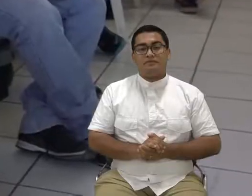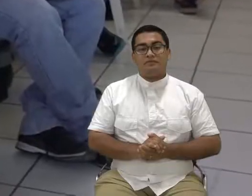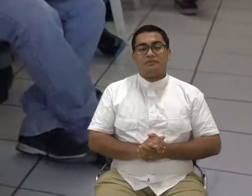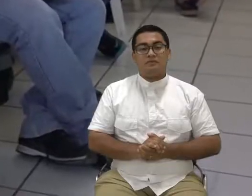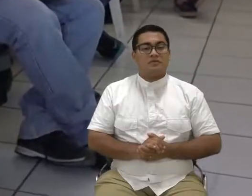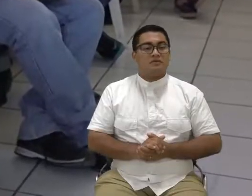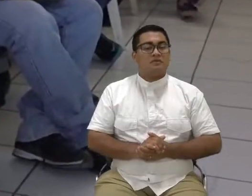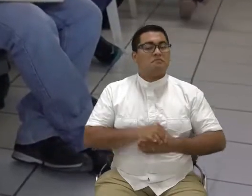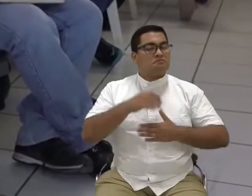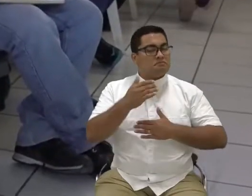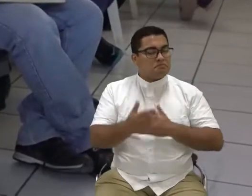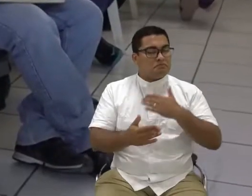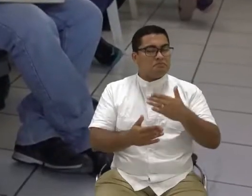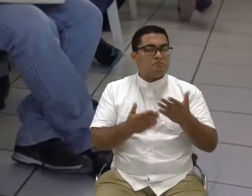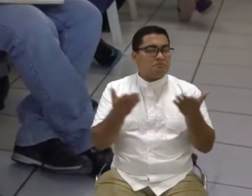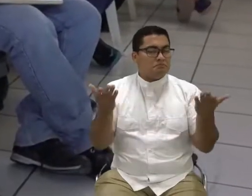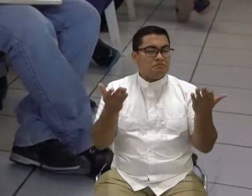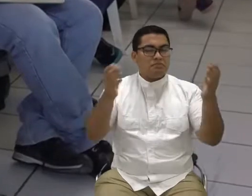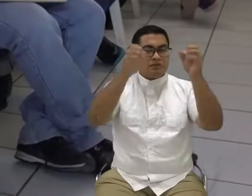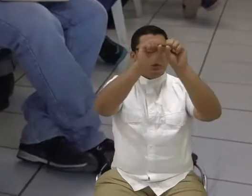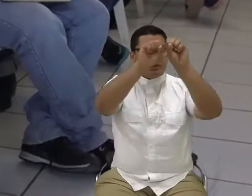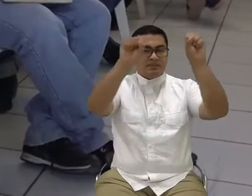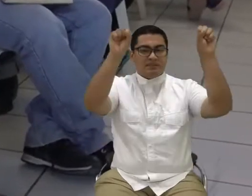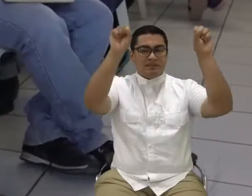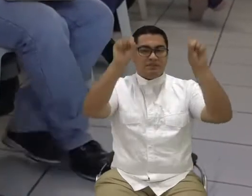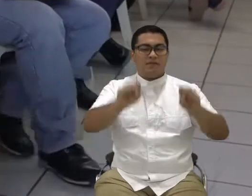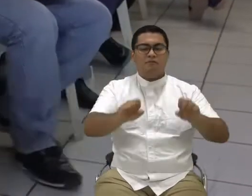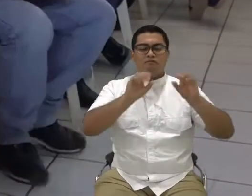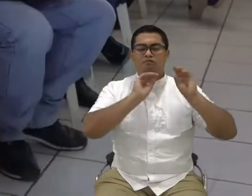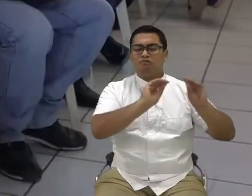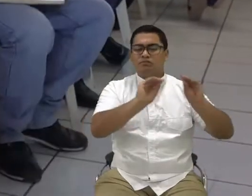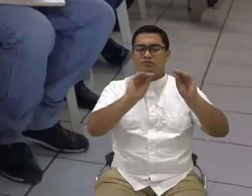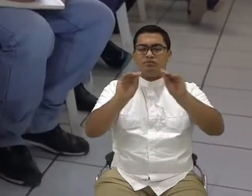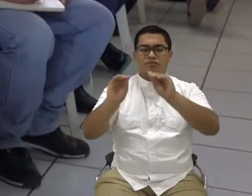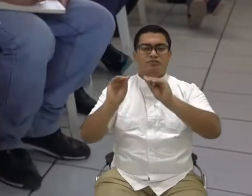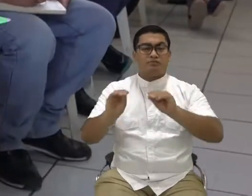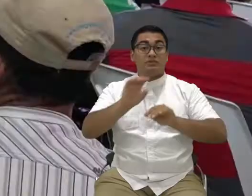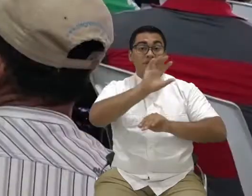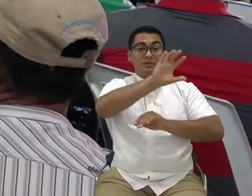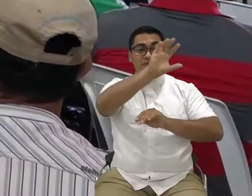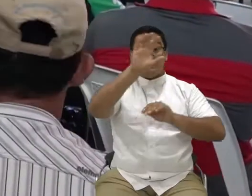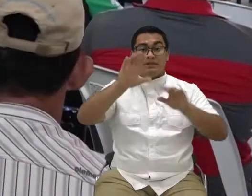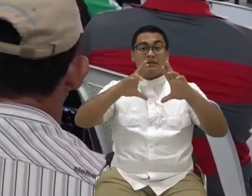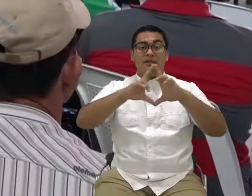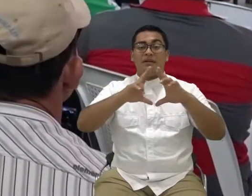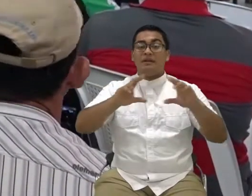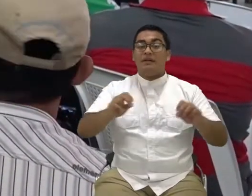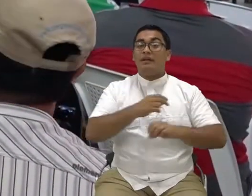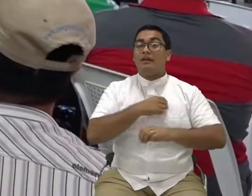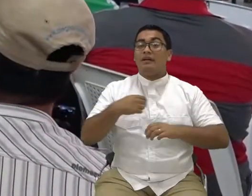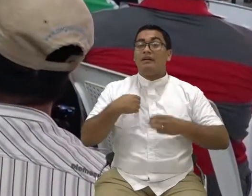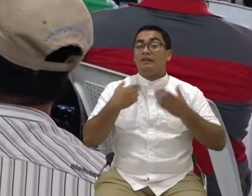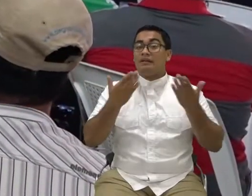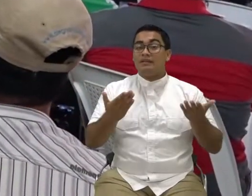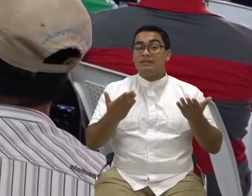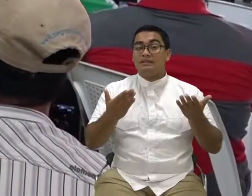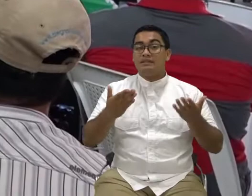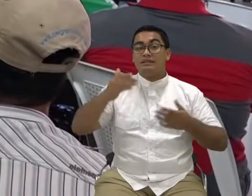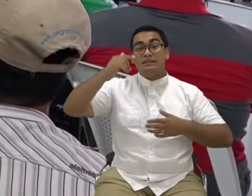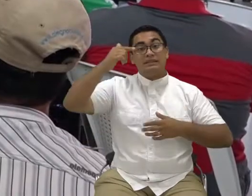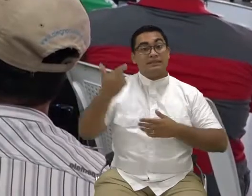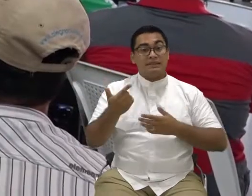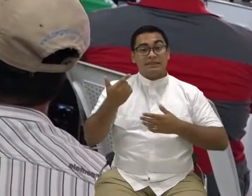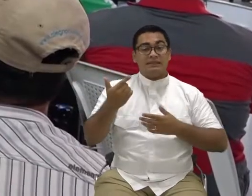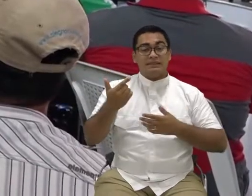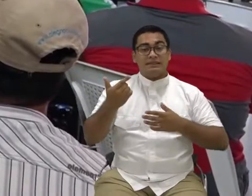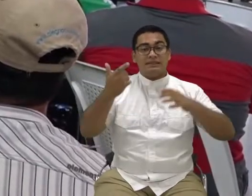Como parte del proceso de fortalecimiento de capacidades de las unidades municipales a nivel nacional, se desarrolló el séptimo y octavo curso